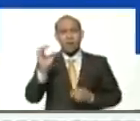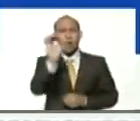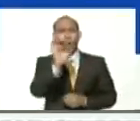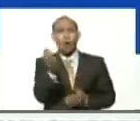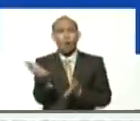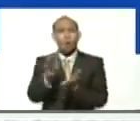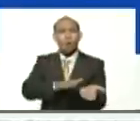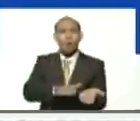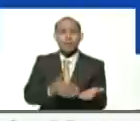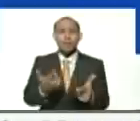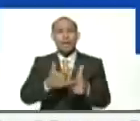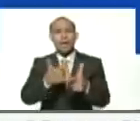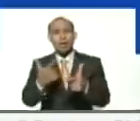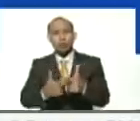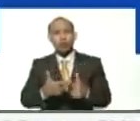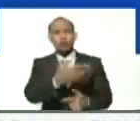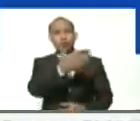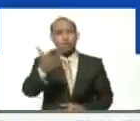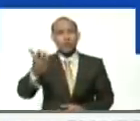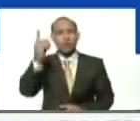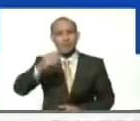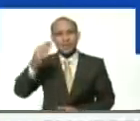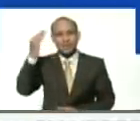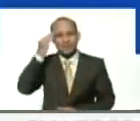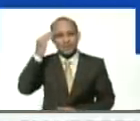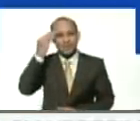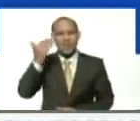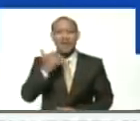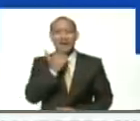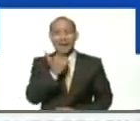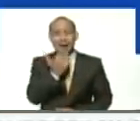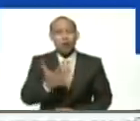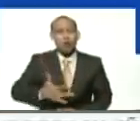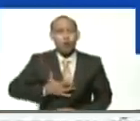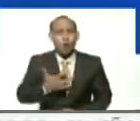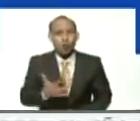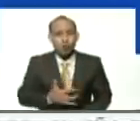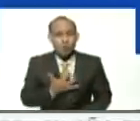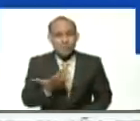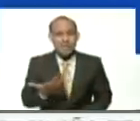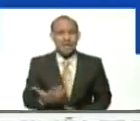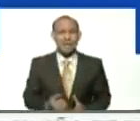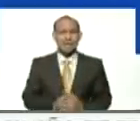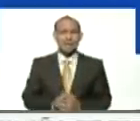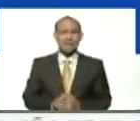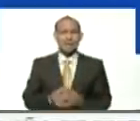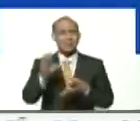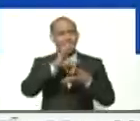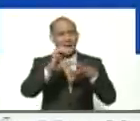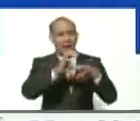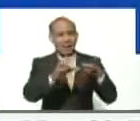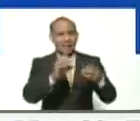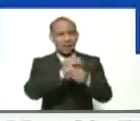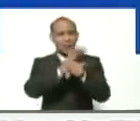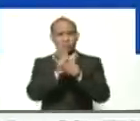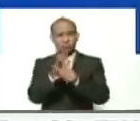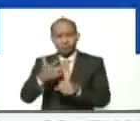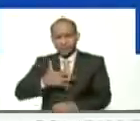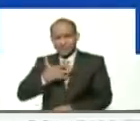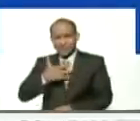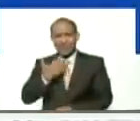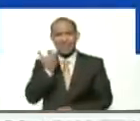así que nuevamente el llamado si sentimos que hay aparición de síntomas característicos del cob y